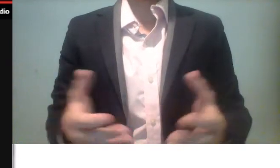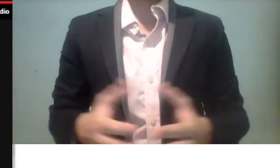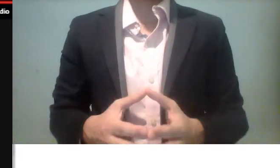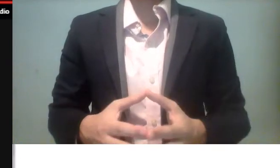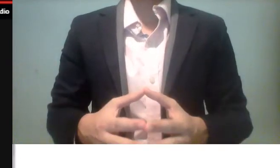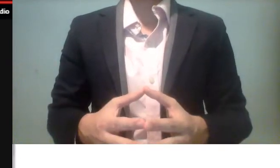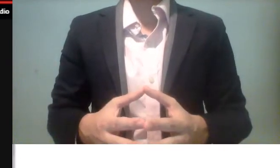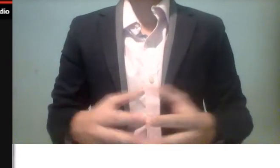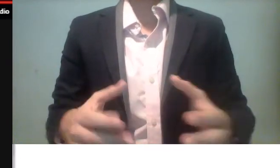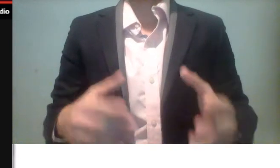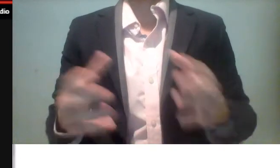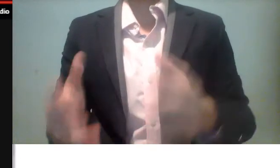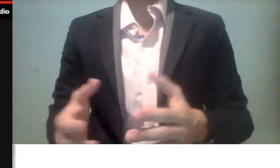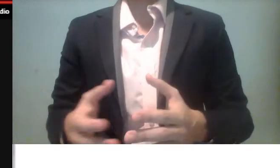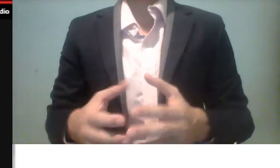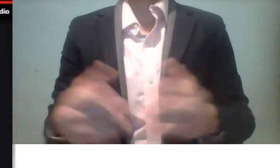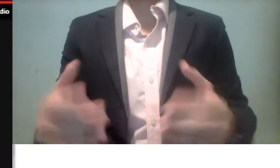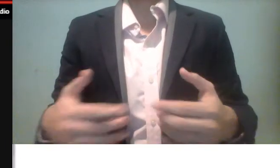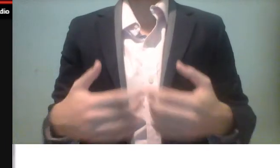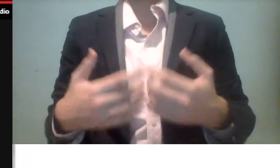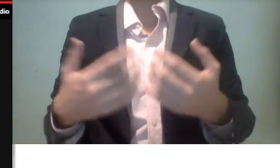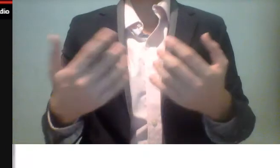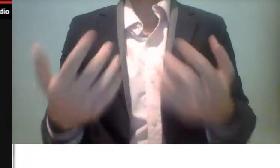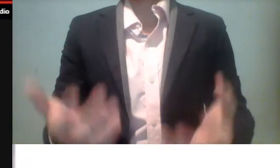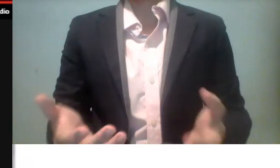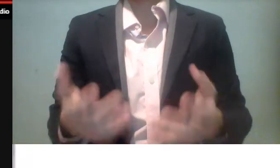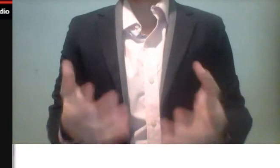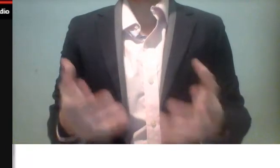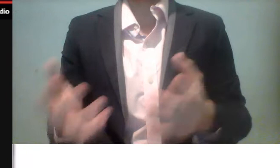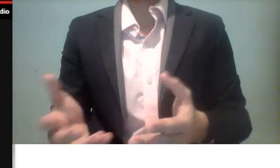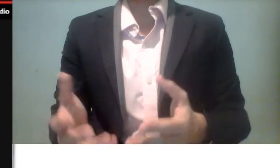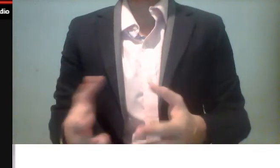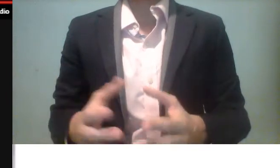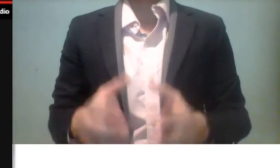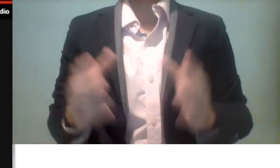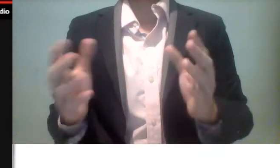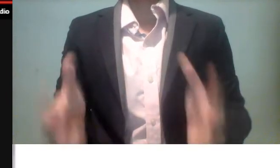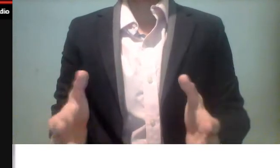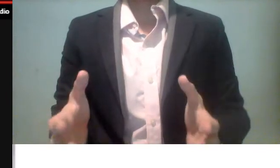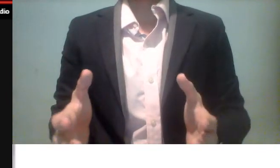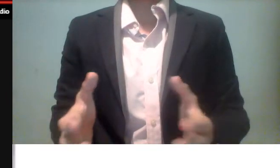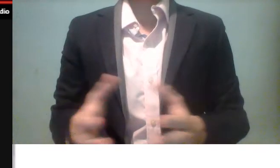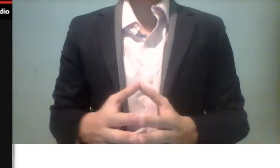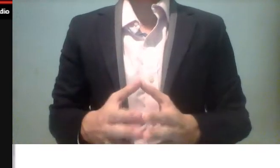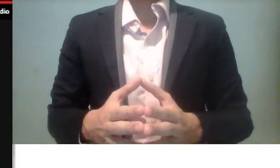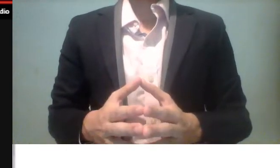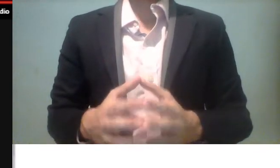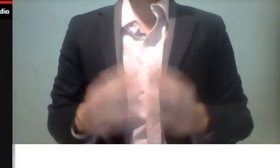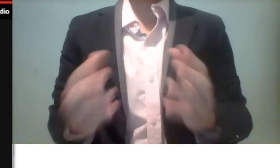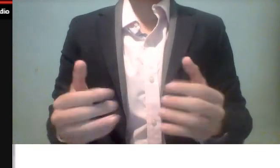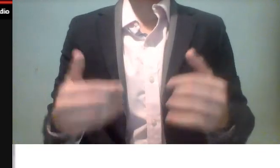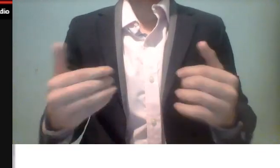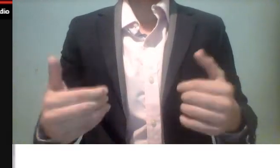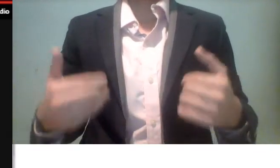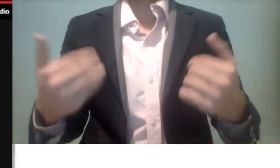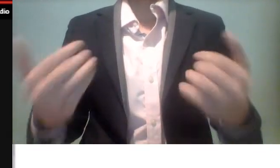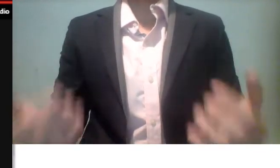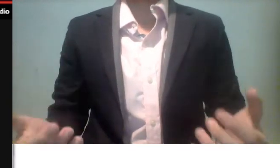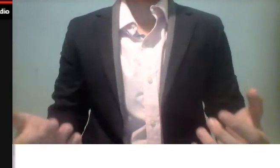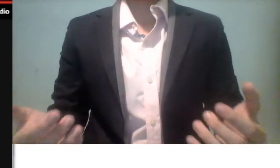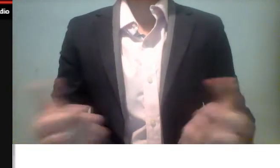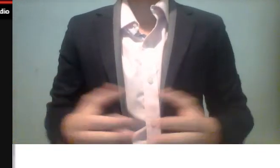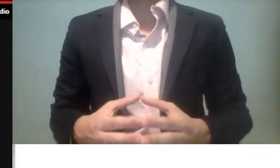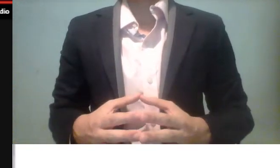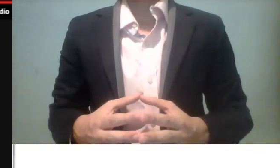realmente necesitaba los recursos para salir del hoyo, pues eran utilizados para otro tipo de cosas. El problema con esto es que bueno, creo que el